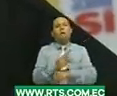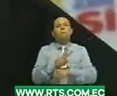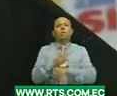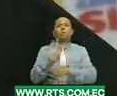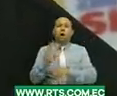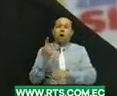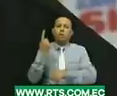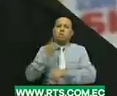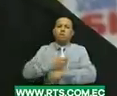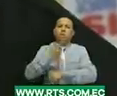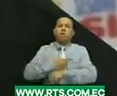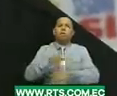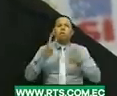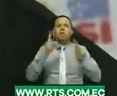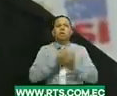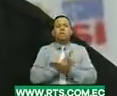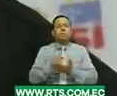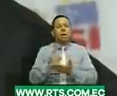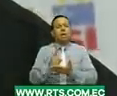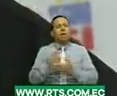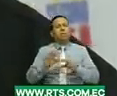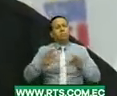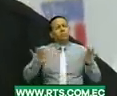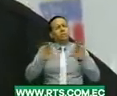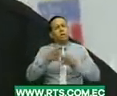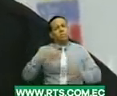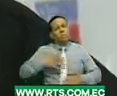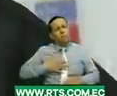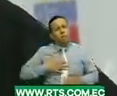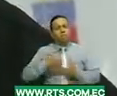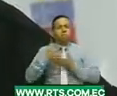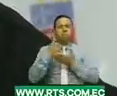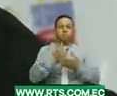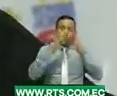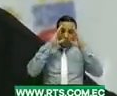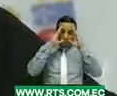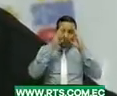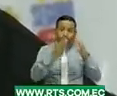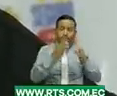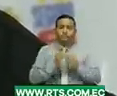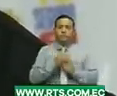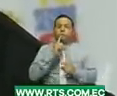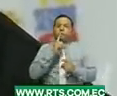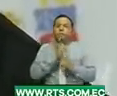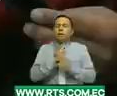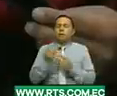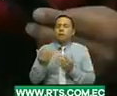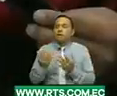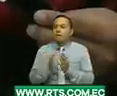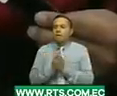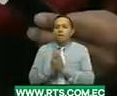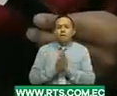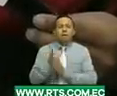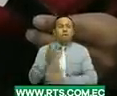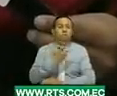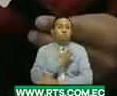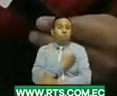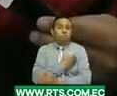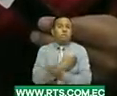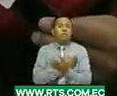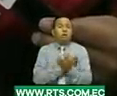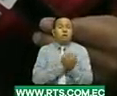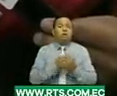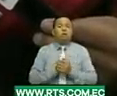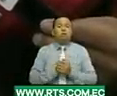semana, presto a brindar la atención. Entonces, genera mucha expectativa por todos El doctor Julio Molina, director